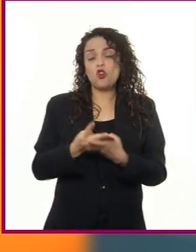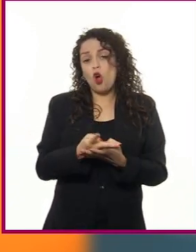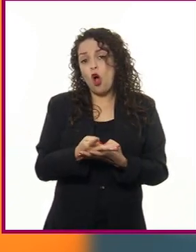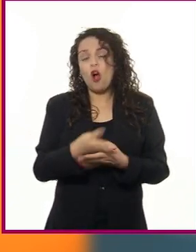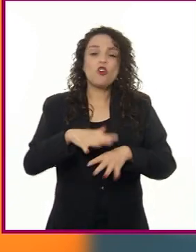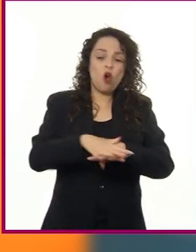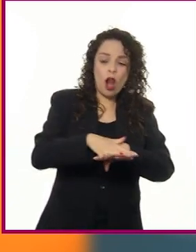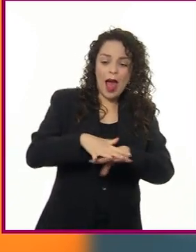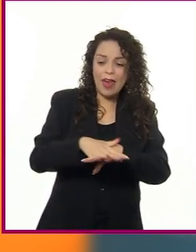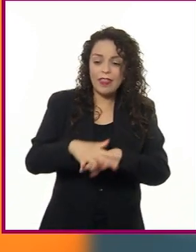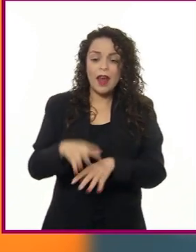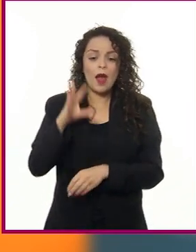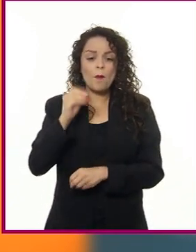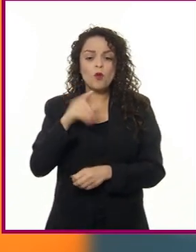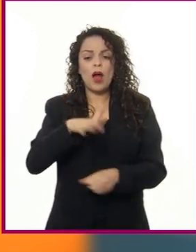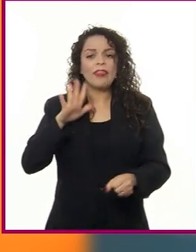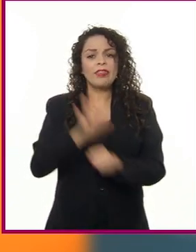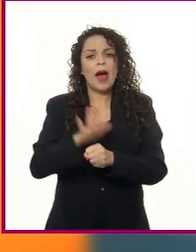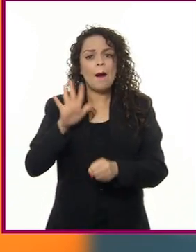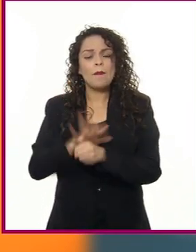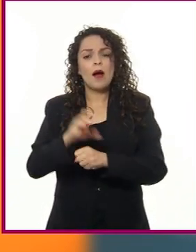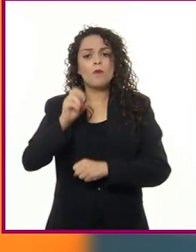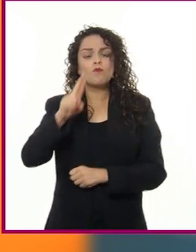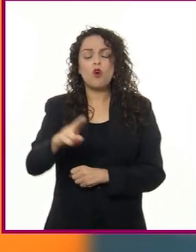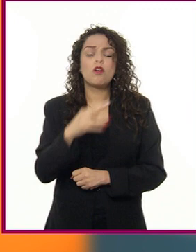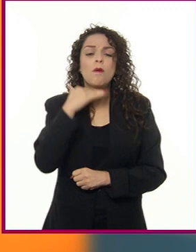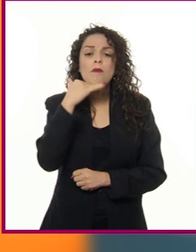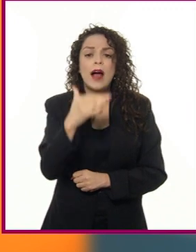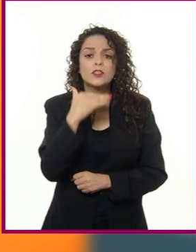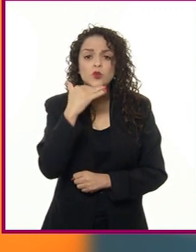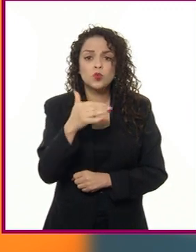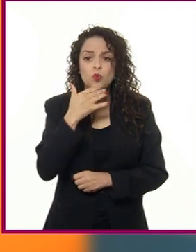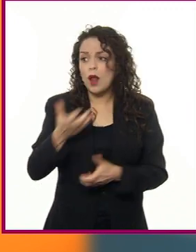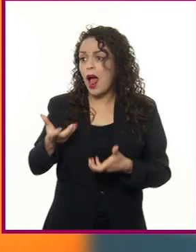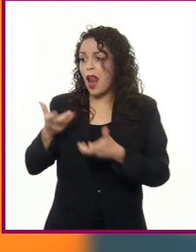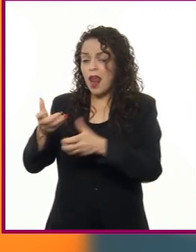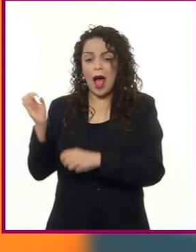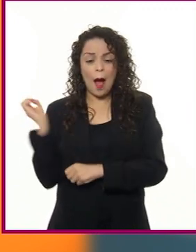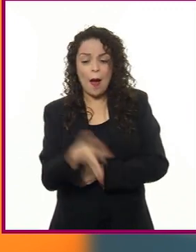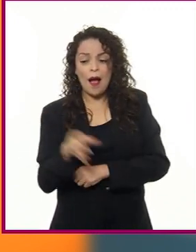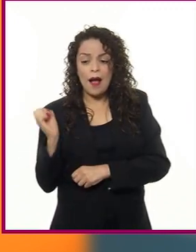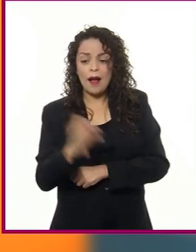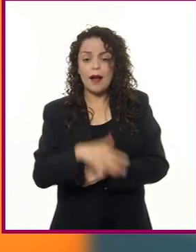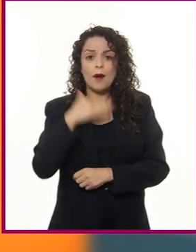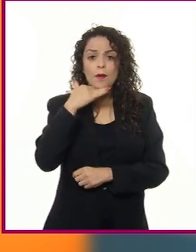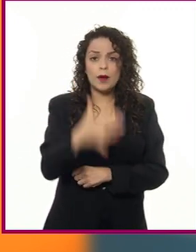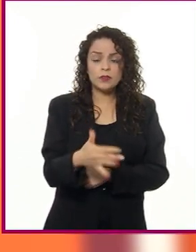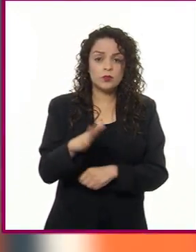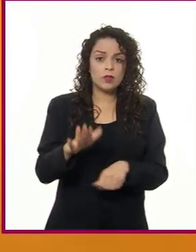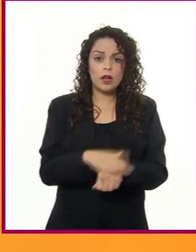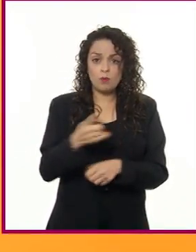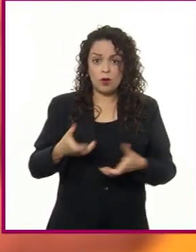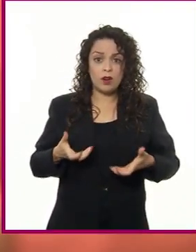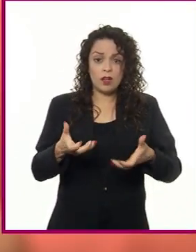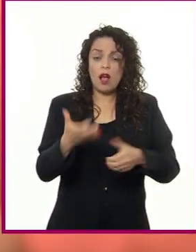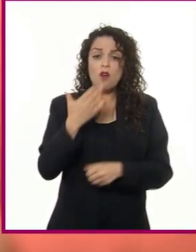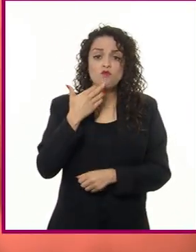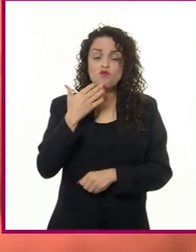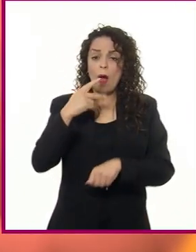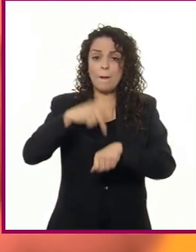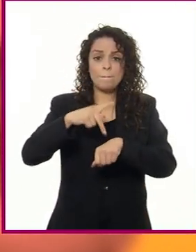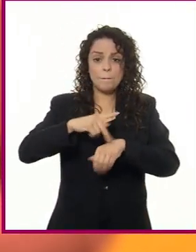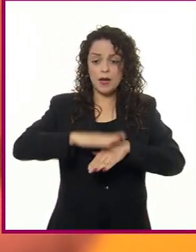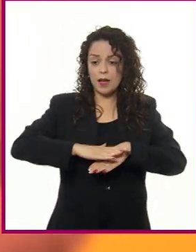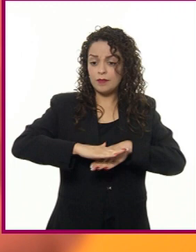tanto por la basura como por la tierra que se desprende en las calles, pues estas no están pavimentadas. Hasta